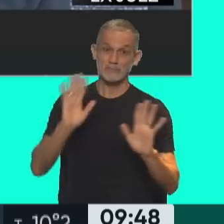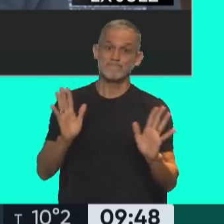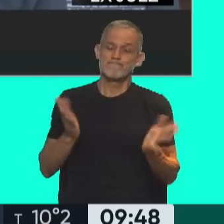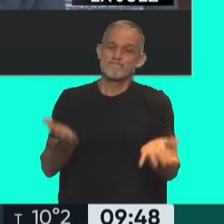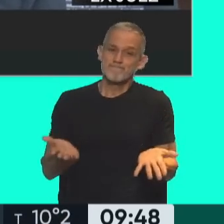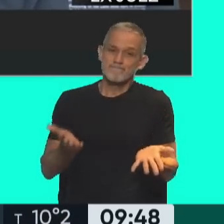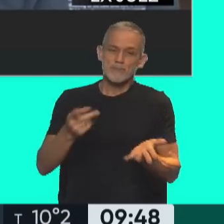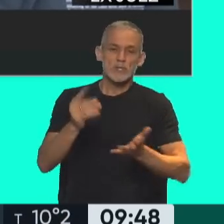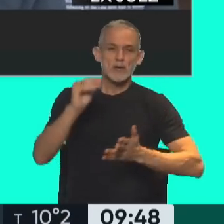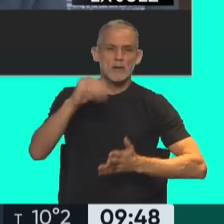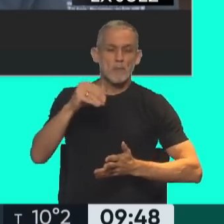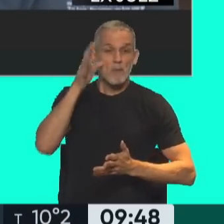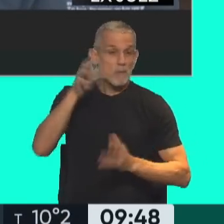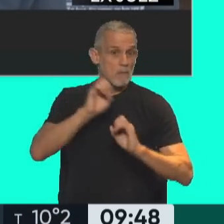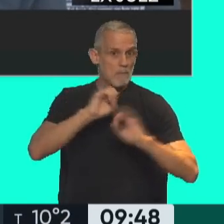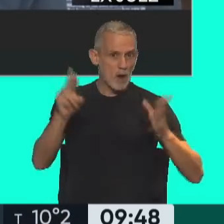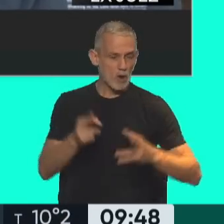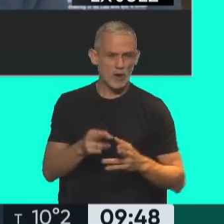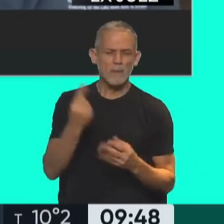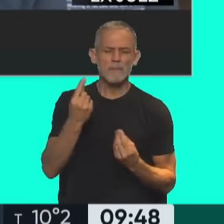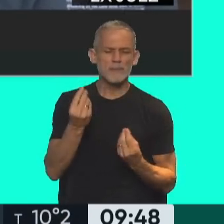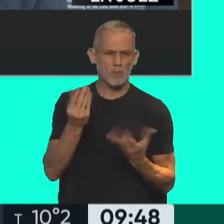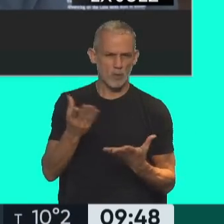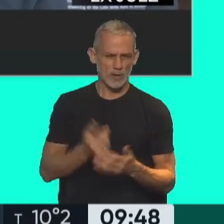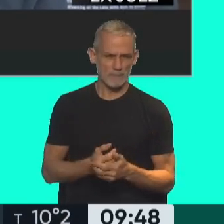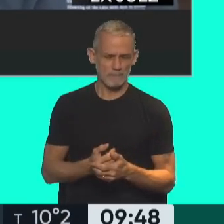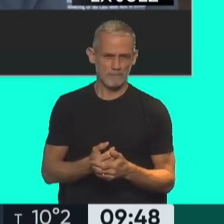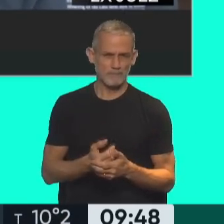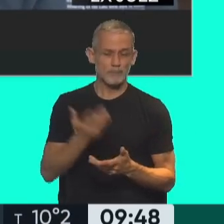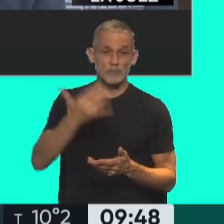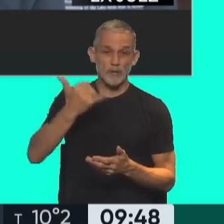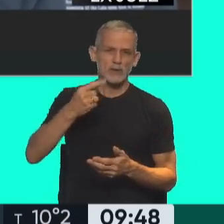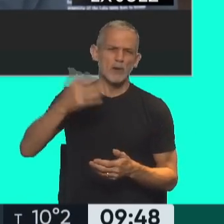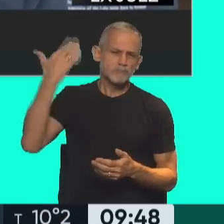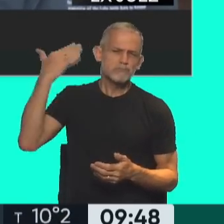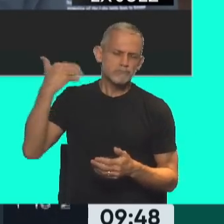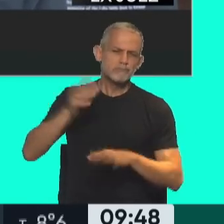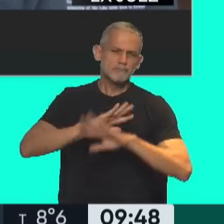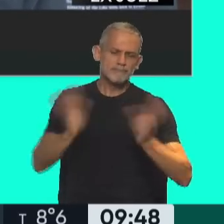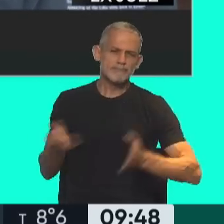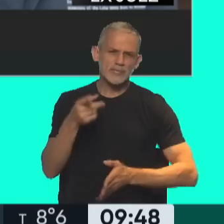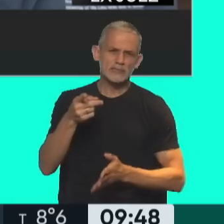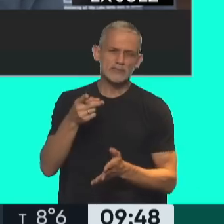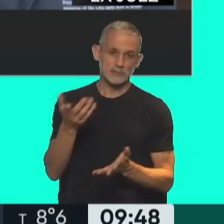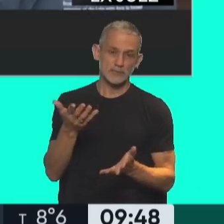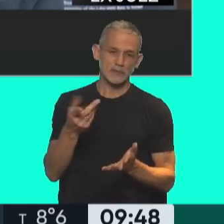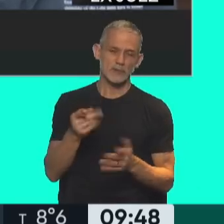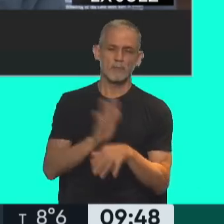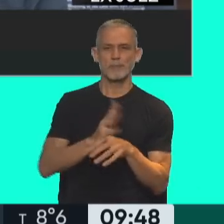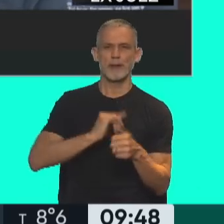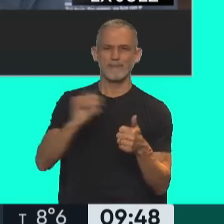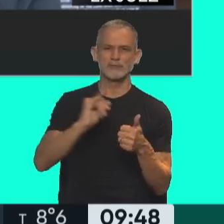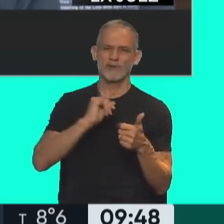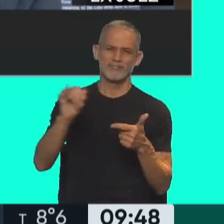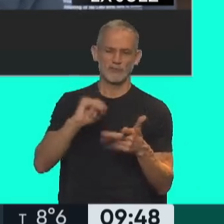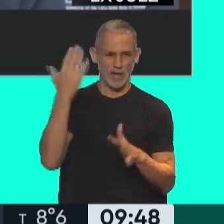aumentan la tragedia en primer lugar porque evidentemente hay antecedentes que la transforman en anunciar es decir lo que